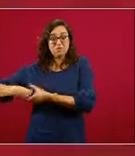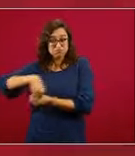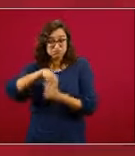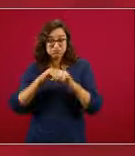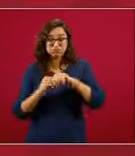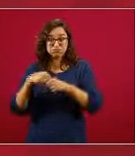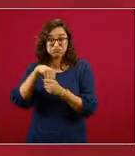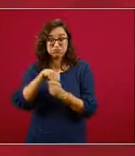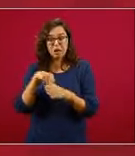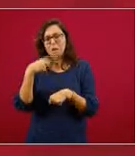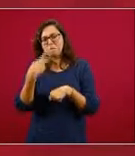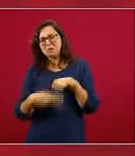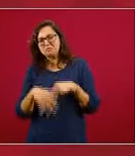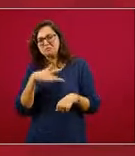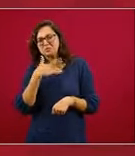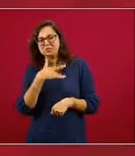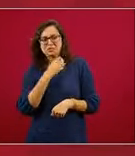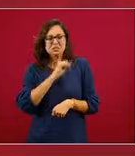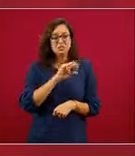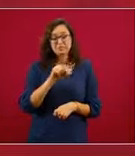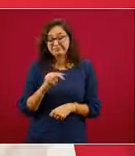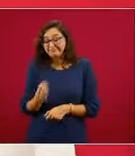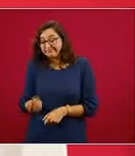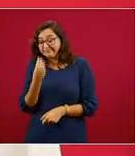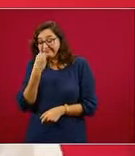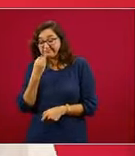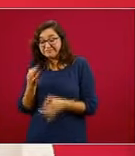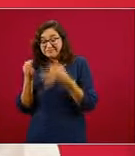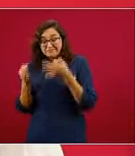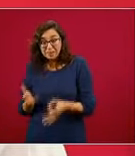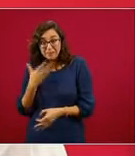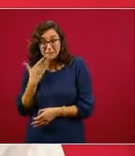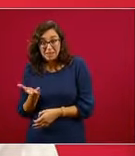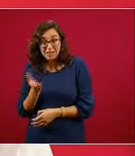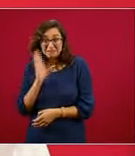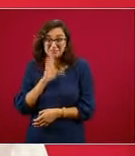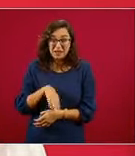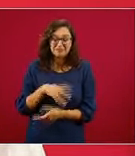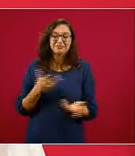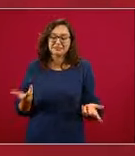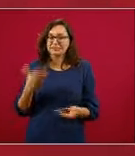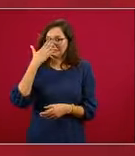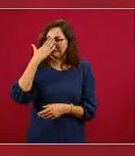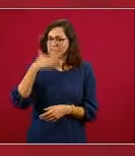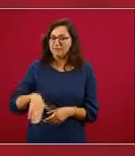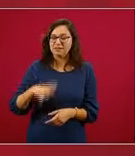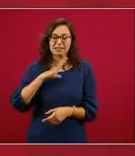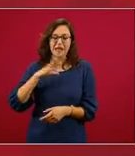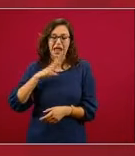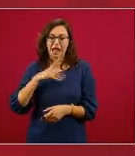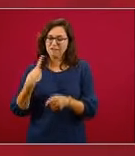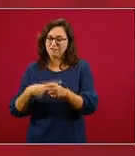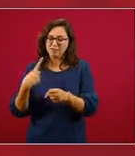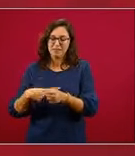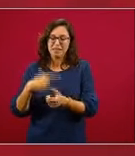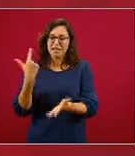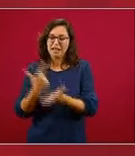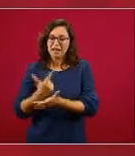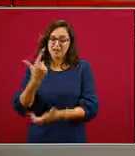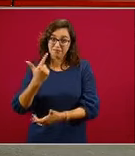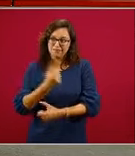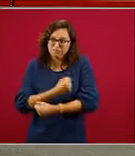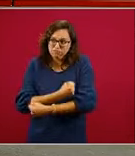del riesgo, la calidad de la alimentación, hemos hablado extensamente de la epidemia de enfermedades crónicas, incluyendo